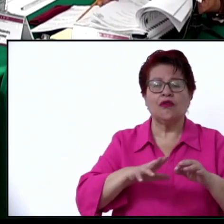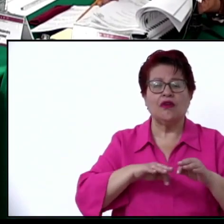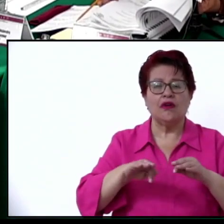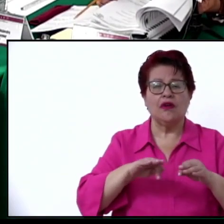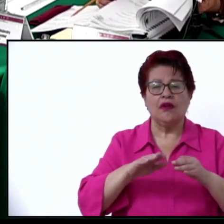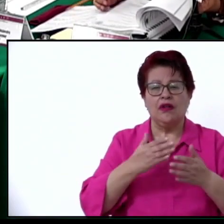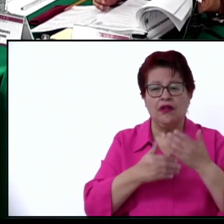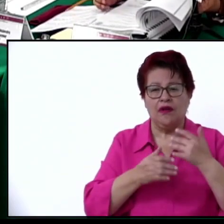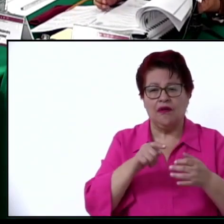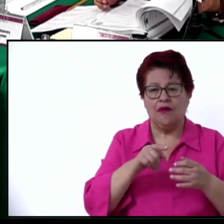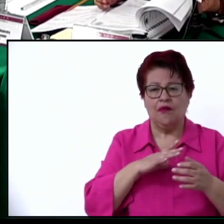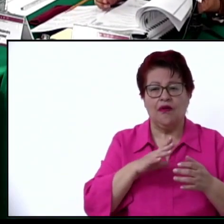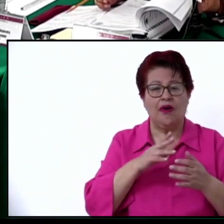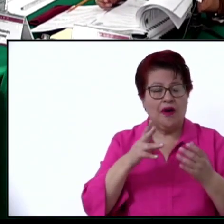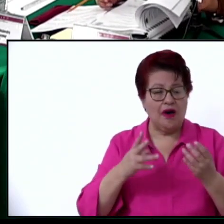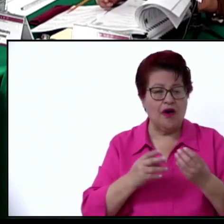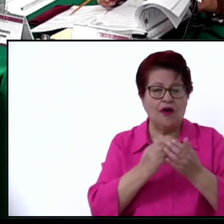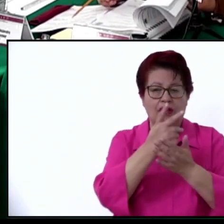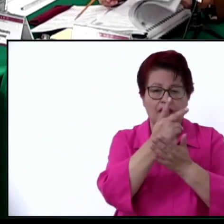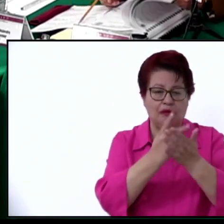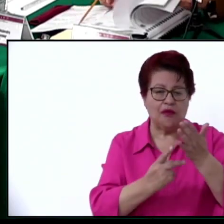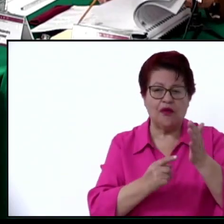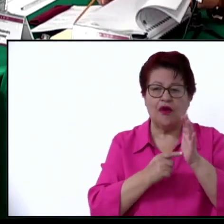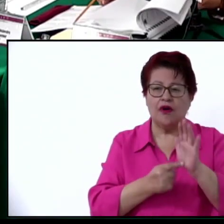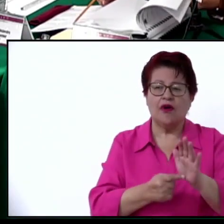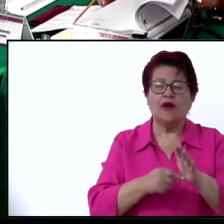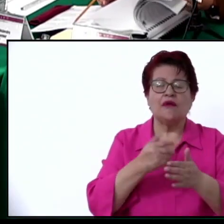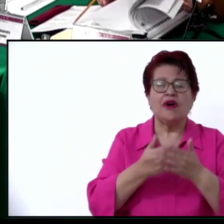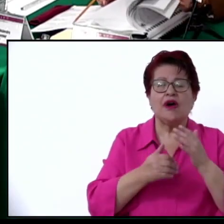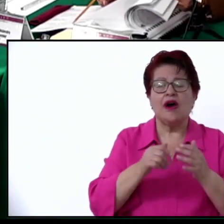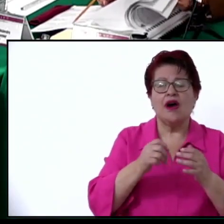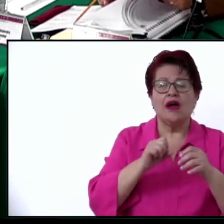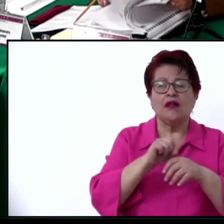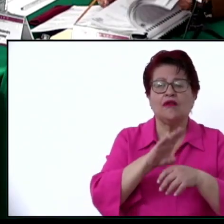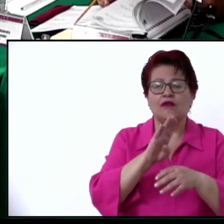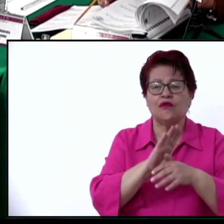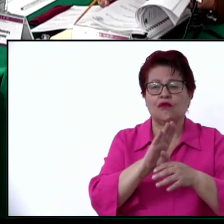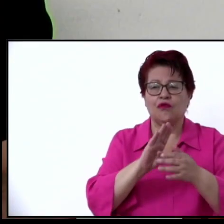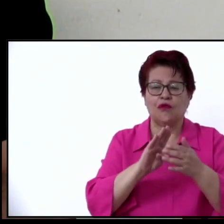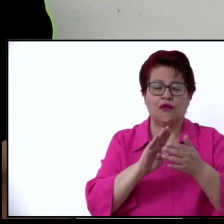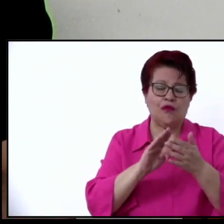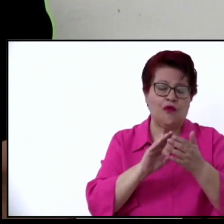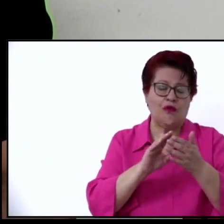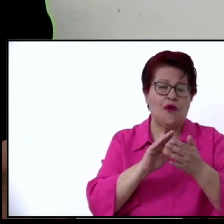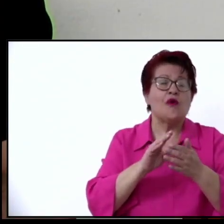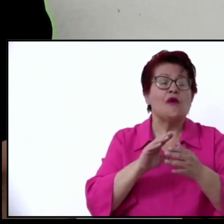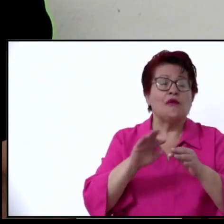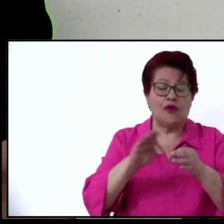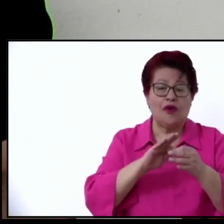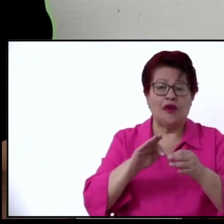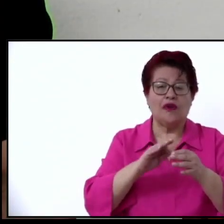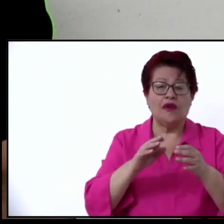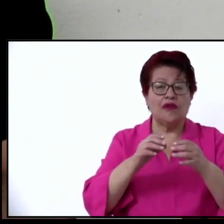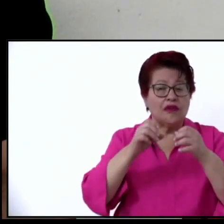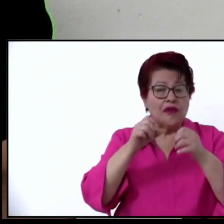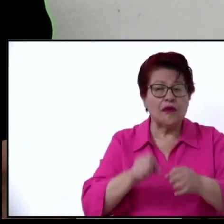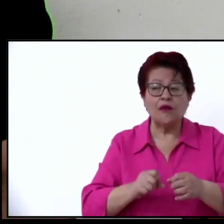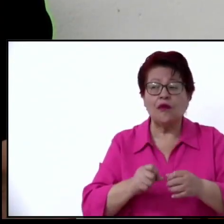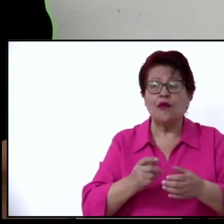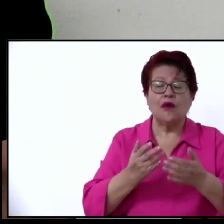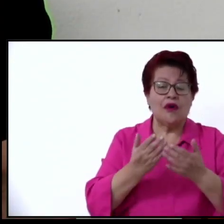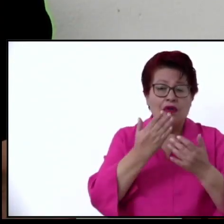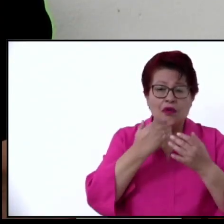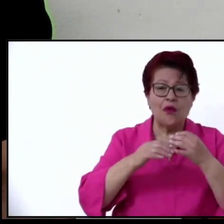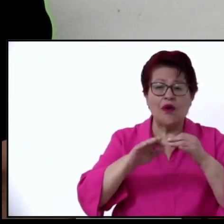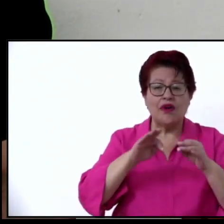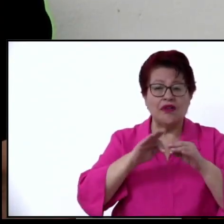actual. Aunado a este programa, encontramos el subprograma Seguro de Desempleo Activo, el cual se puso en